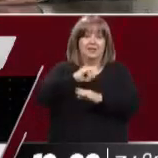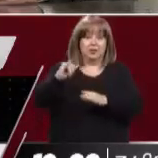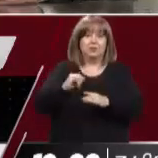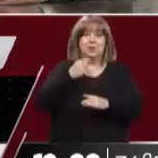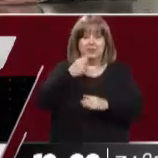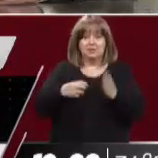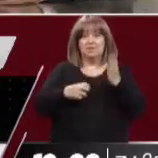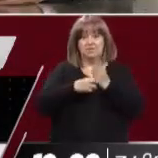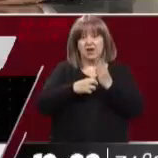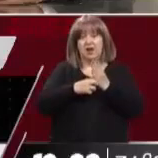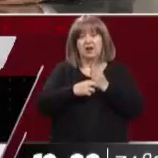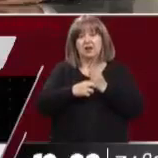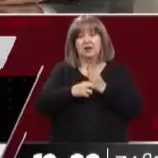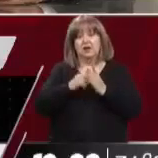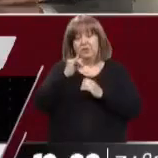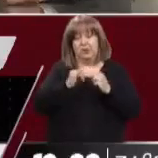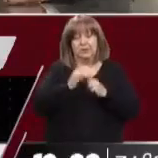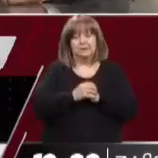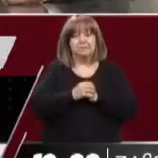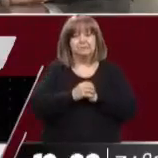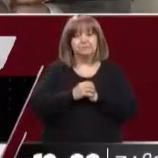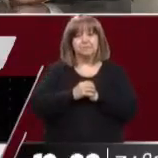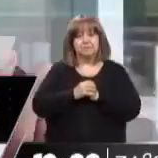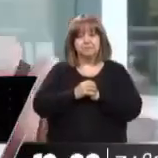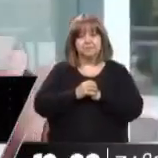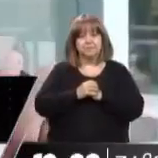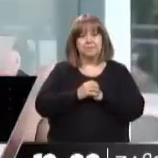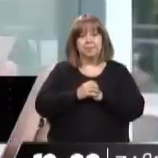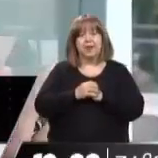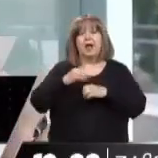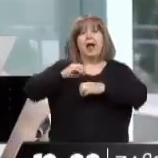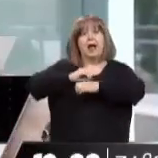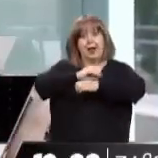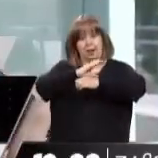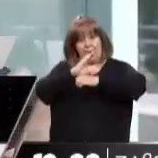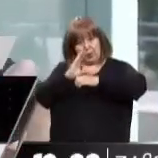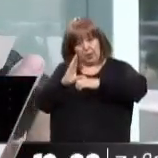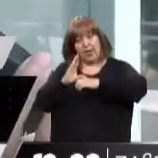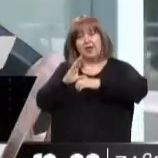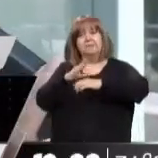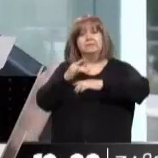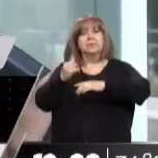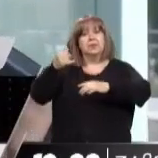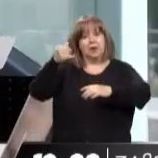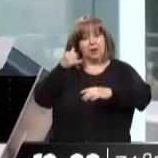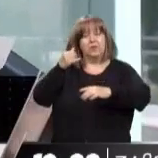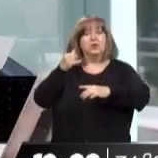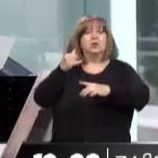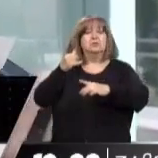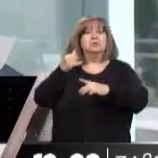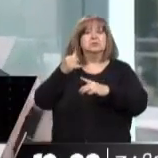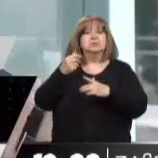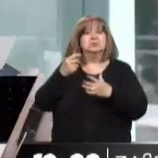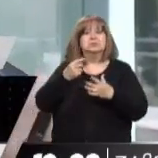comentaba el hecho mismo. En horarios de la madrugada nos pusieron en conocimiento